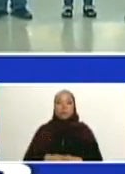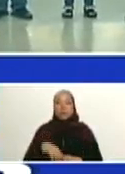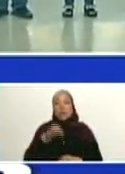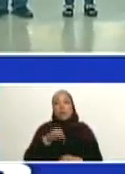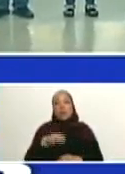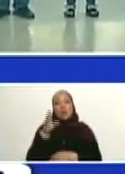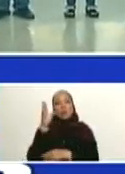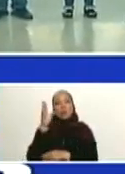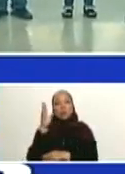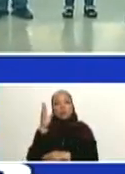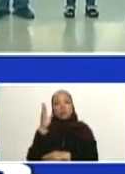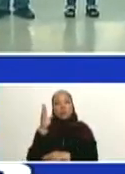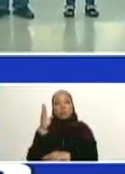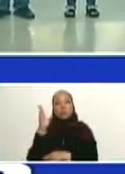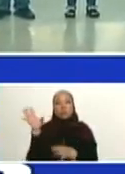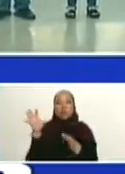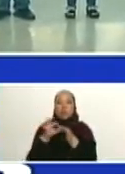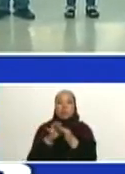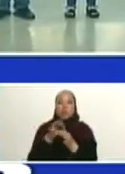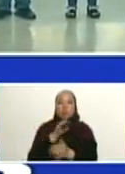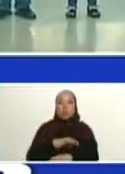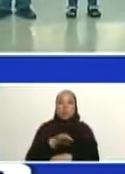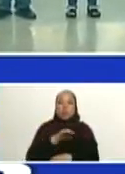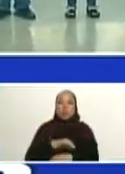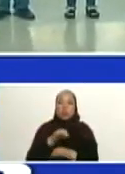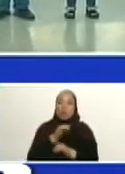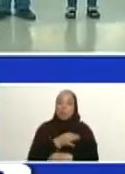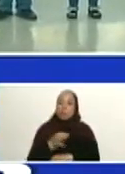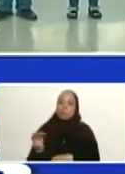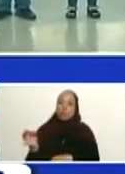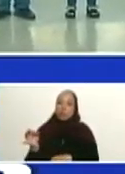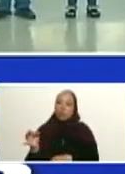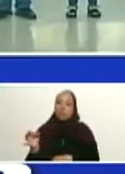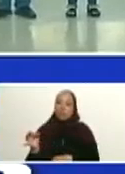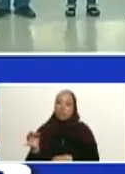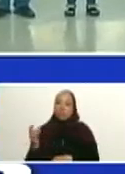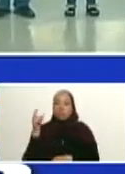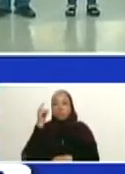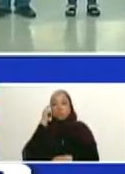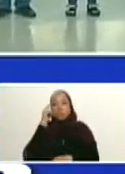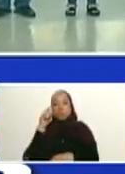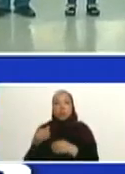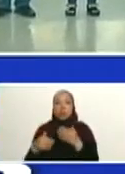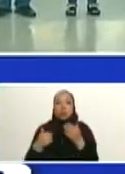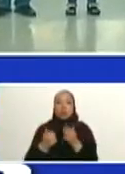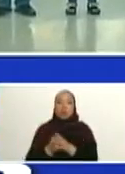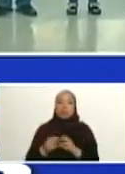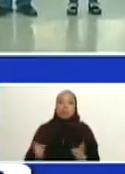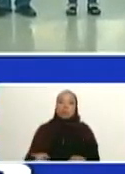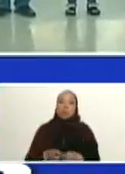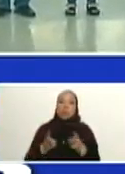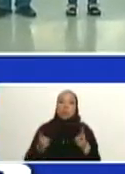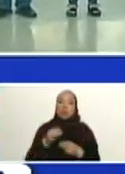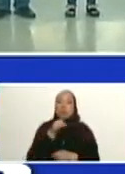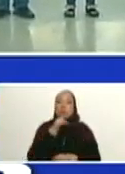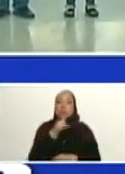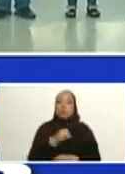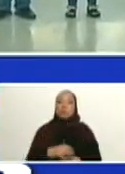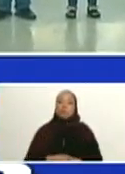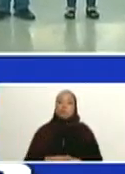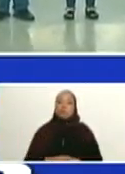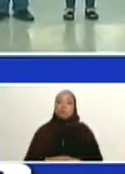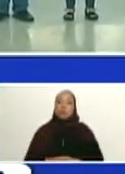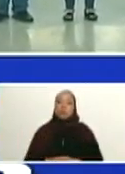Lara, a la Unión Cívico-Militar Perfecta, les digo, hasta la victoria siempre, Lara.